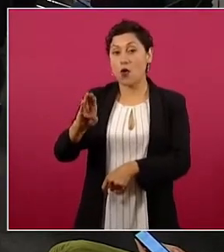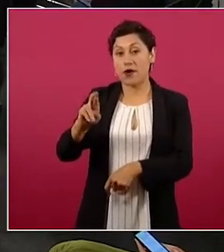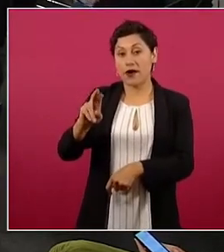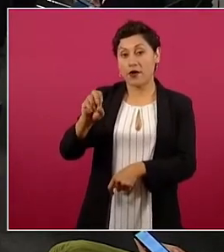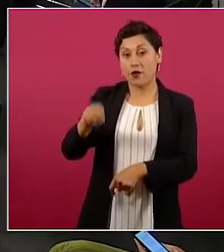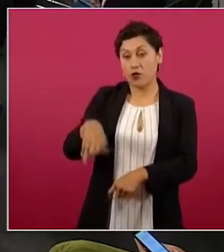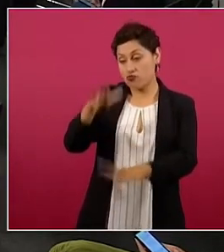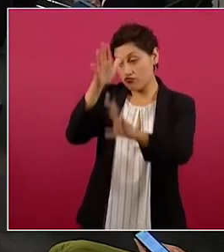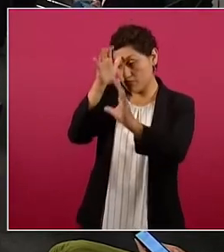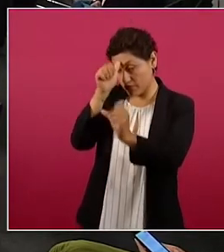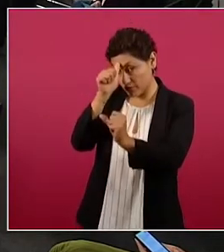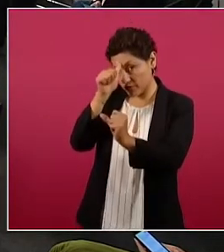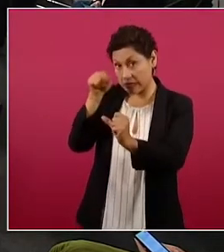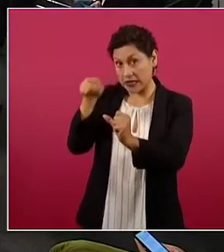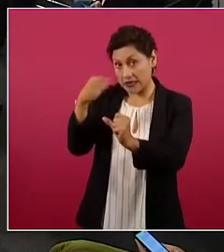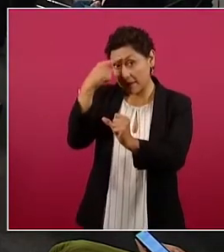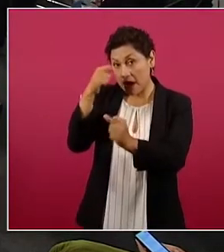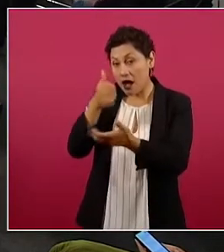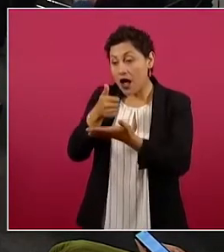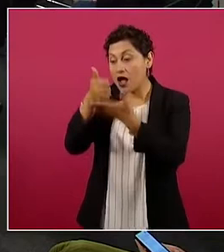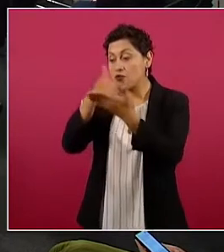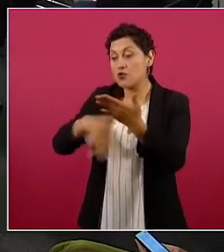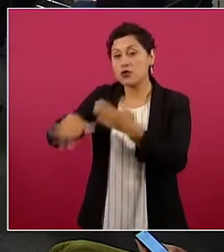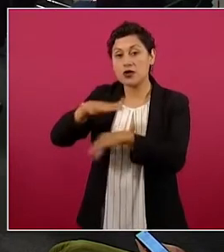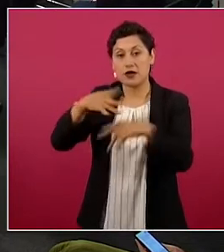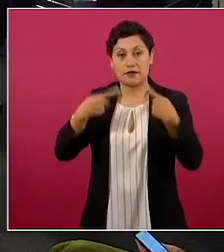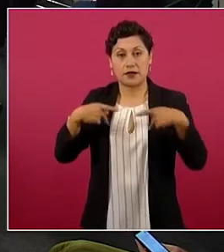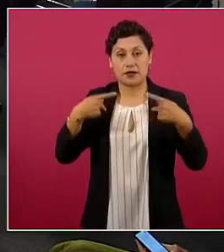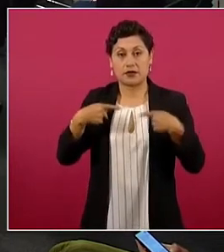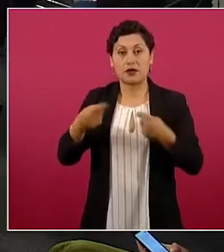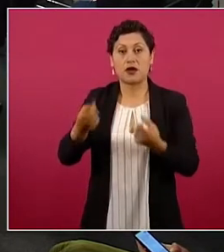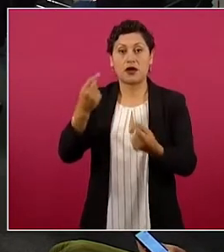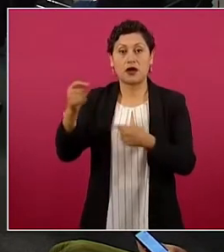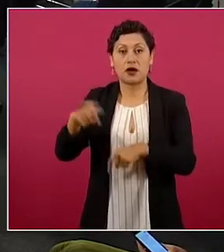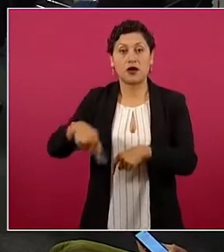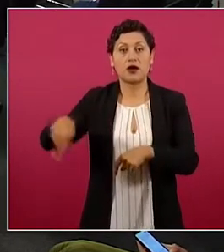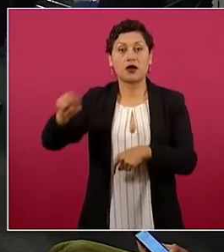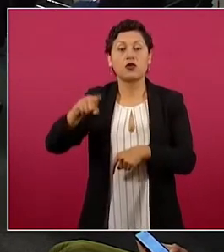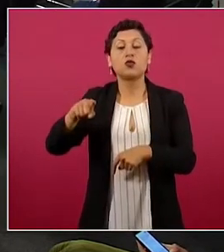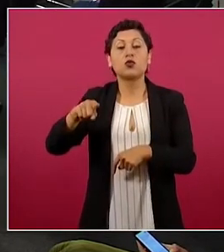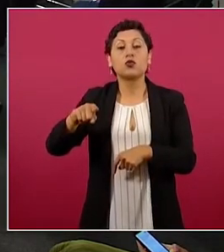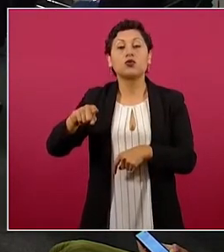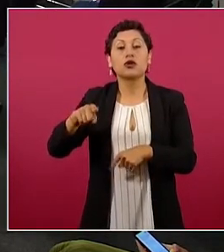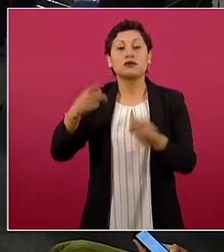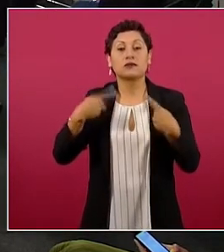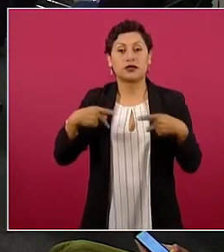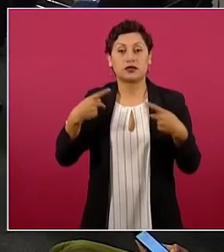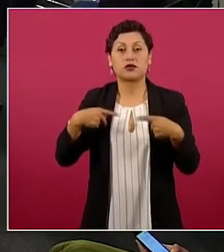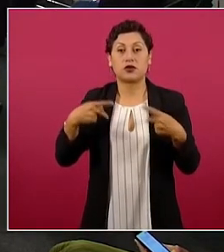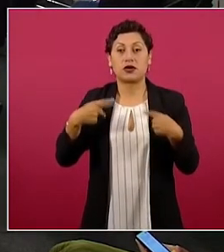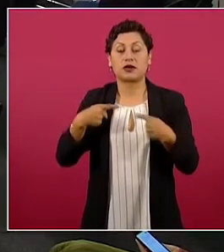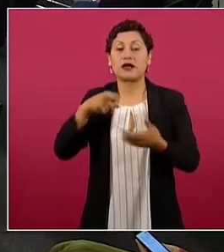afectada. Sí, se quedaron atrapados en una camioneta,